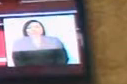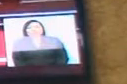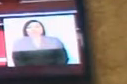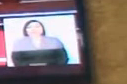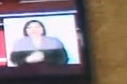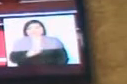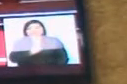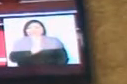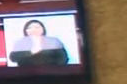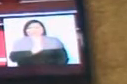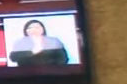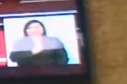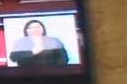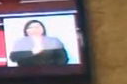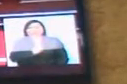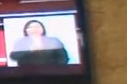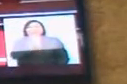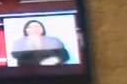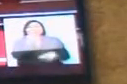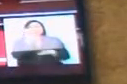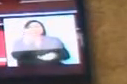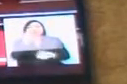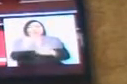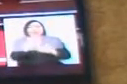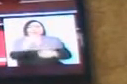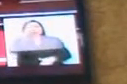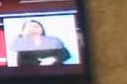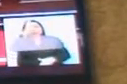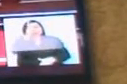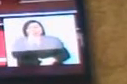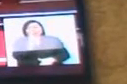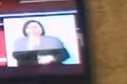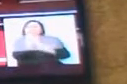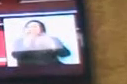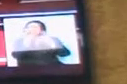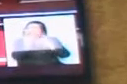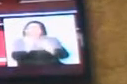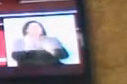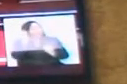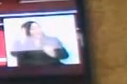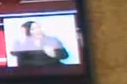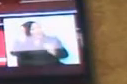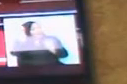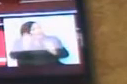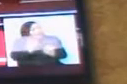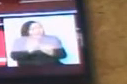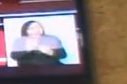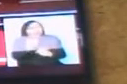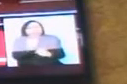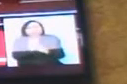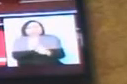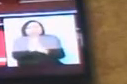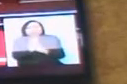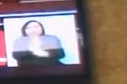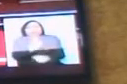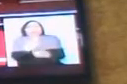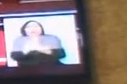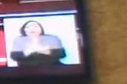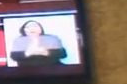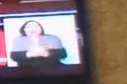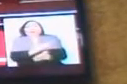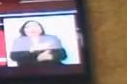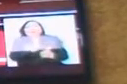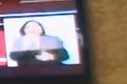Por mi parte, juro ante Dios que me dedicaré plenamente a trabajar en favor de todos